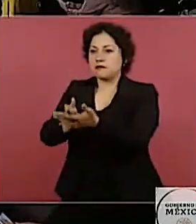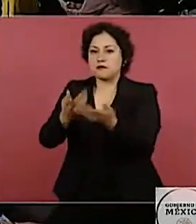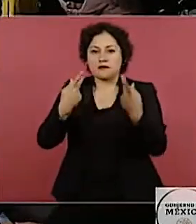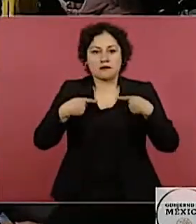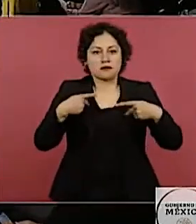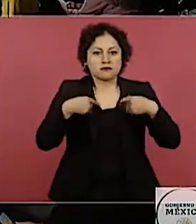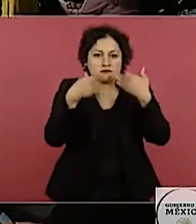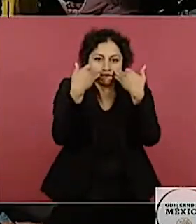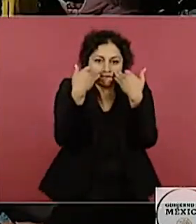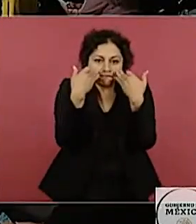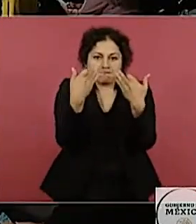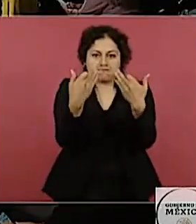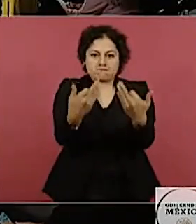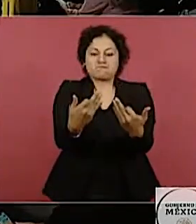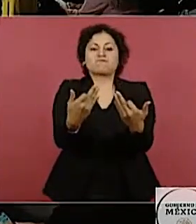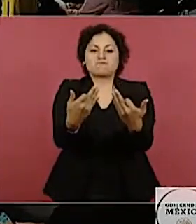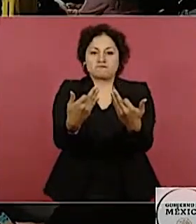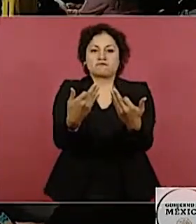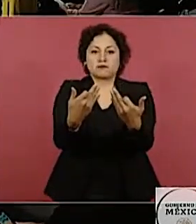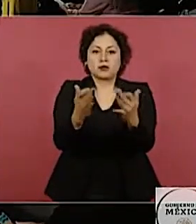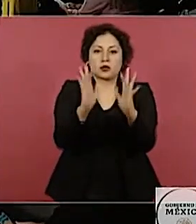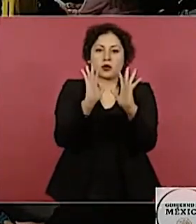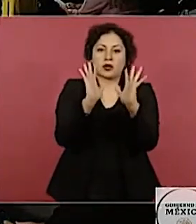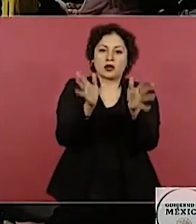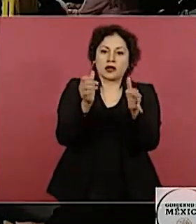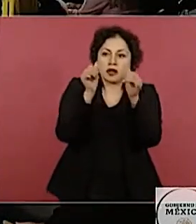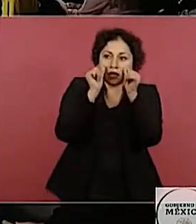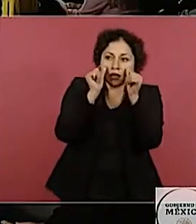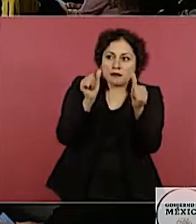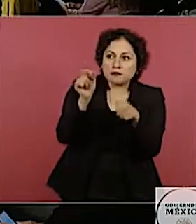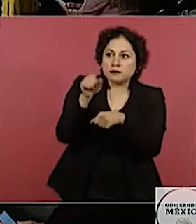cómo están pasando